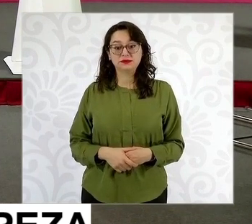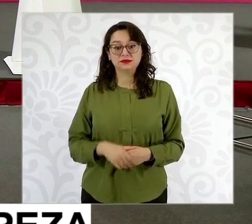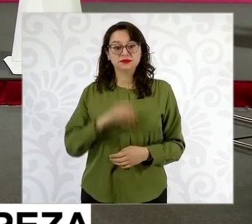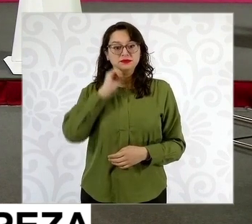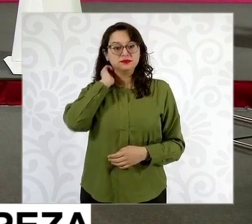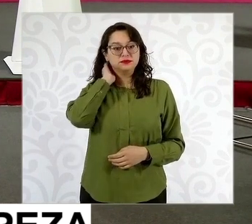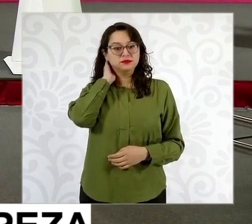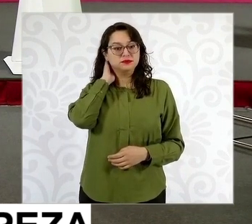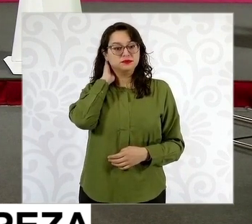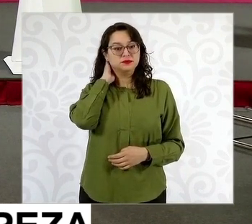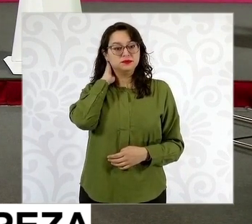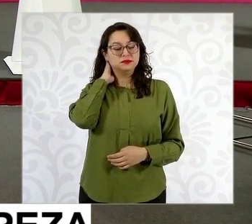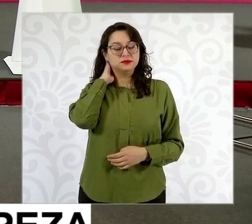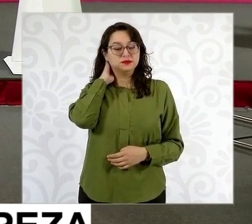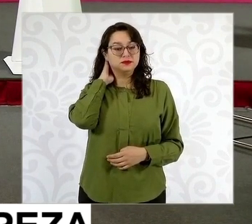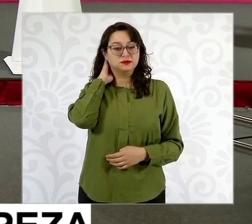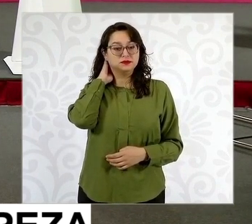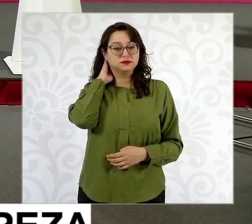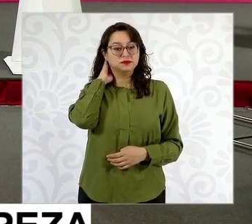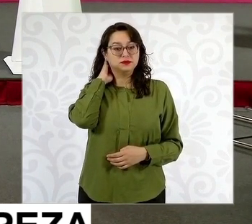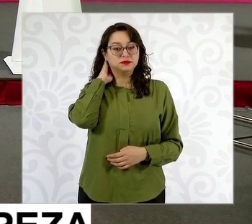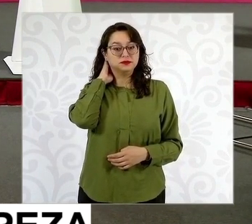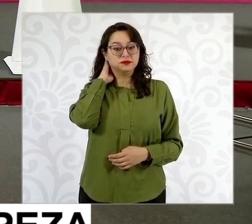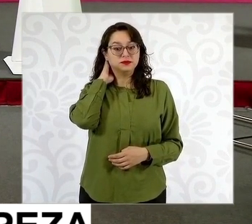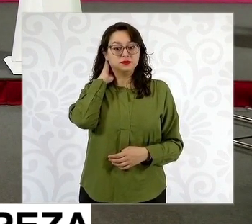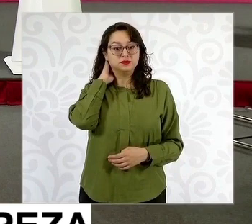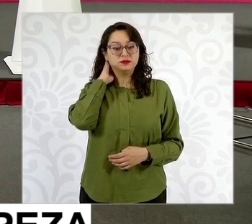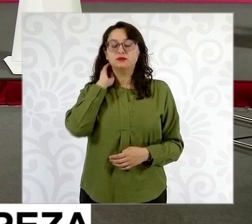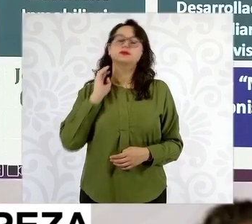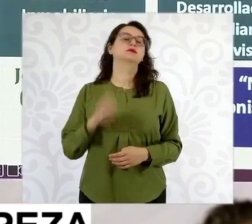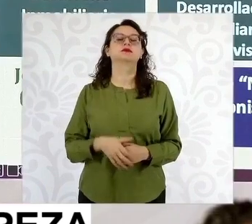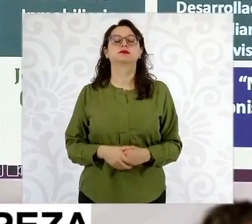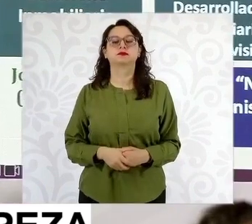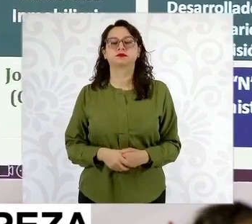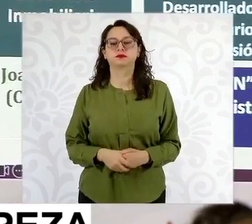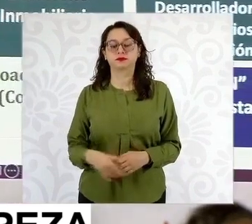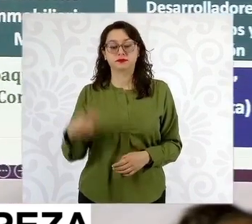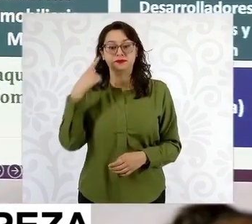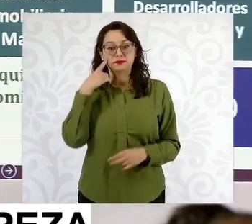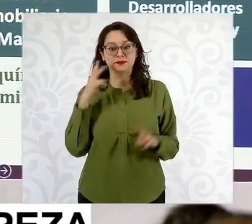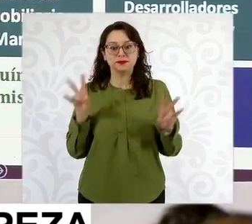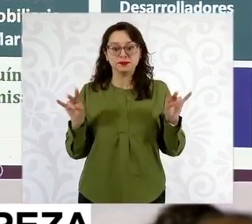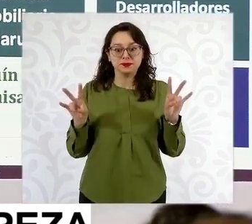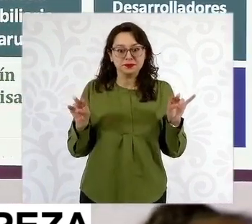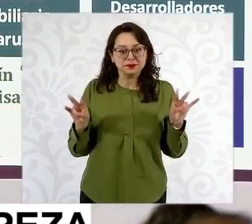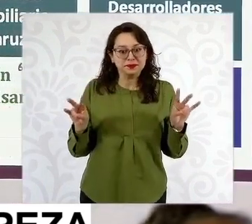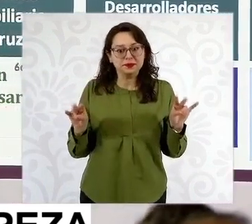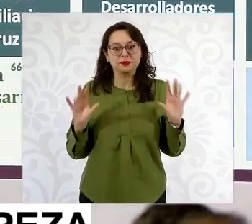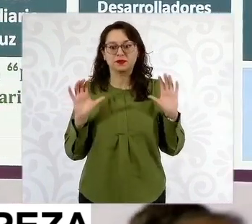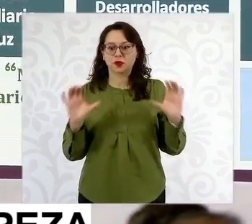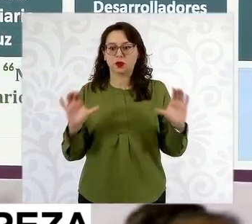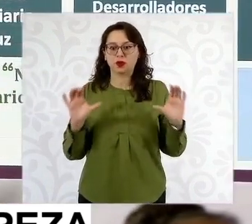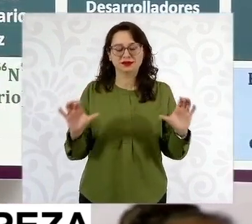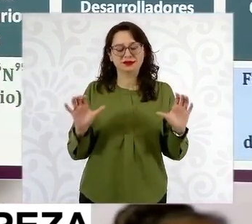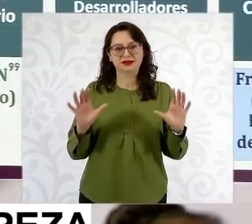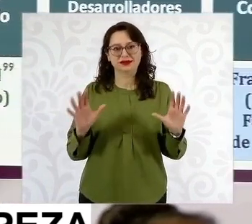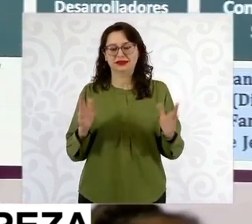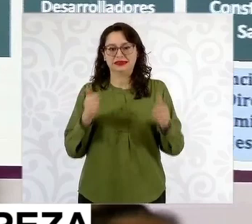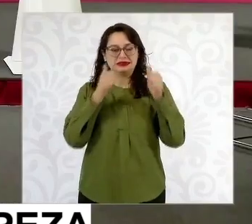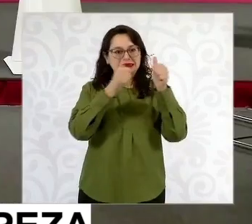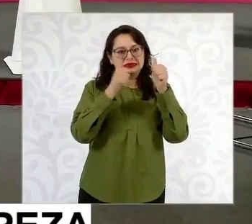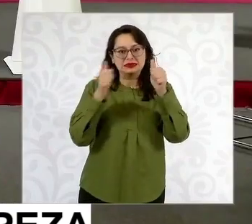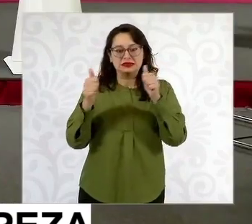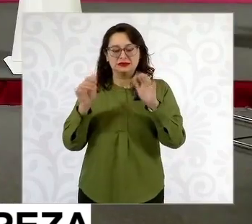La que sí. Miren, por eso les decía que se pongan abusados porque no está medio enredado. Este es